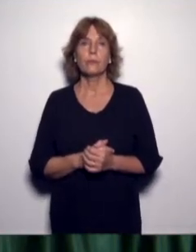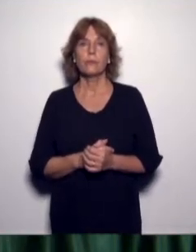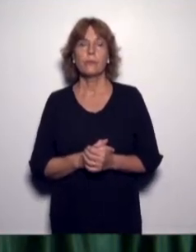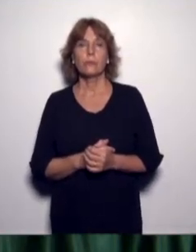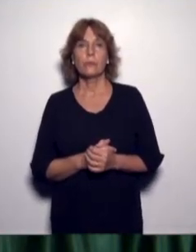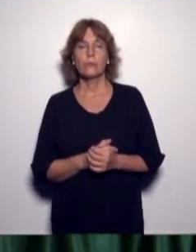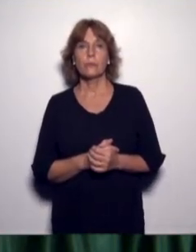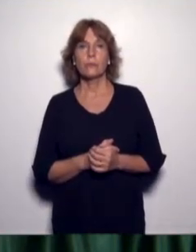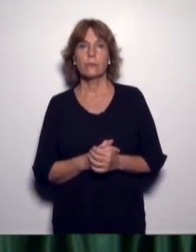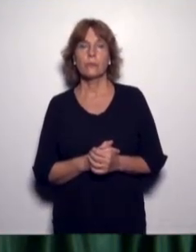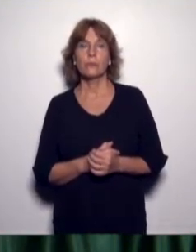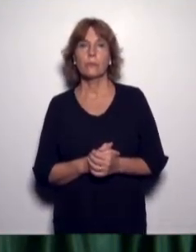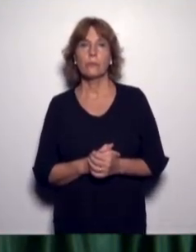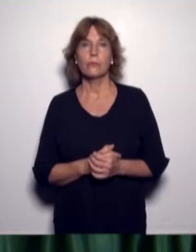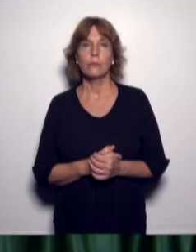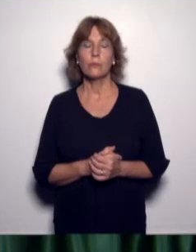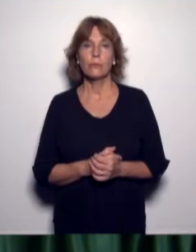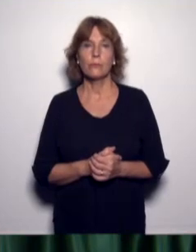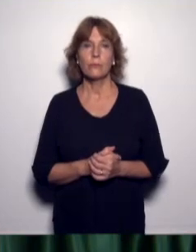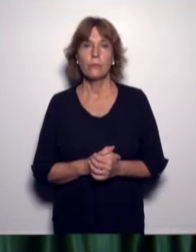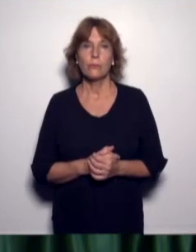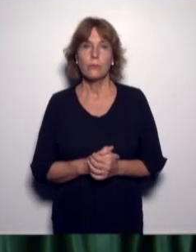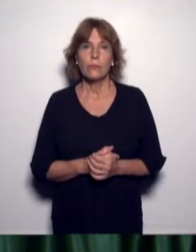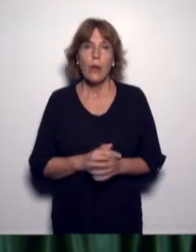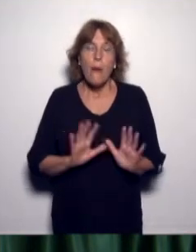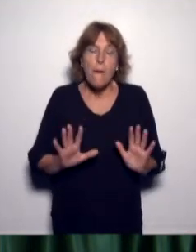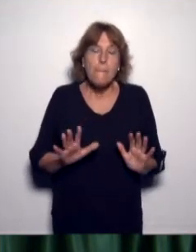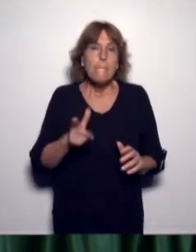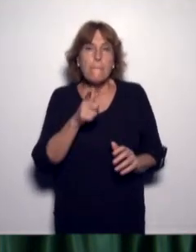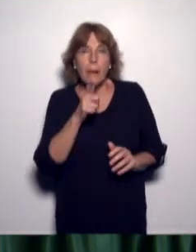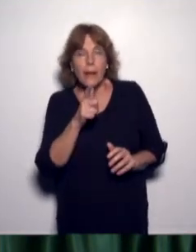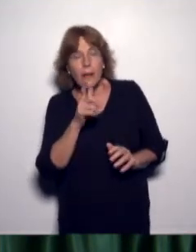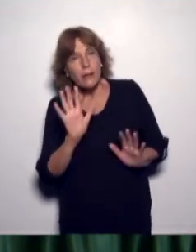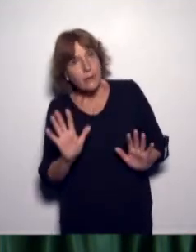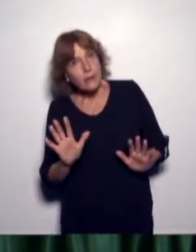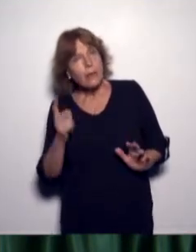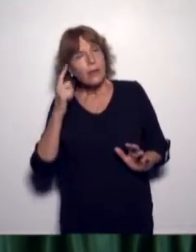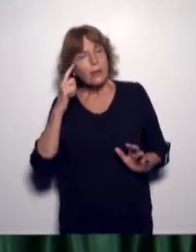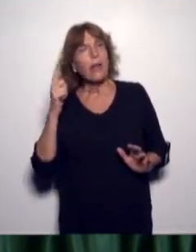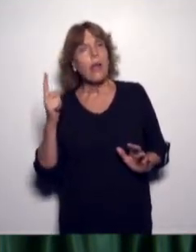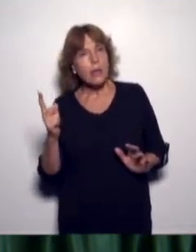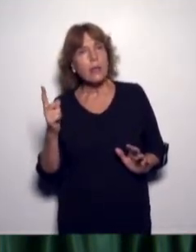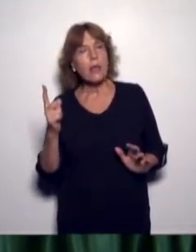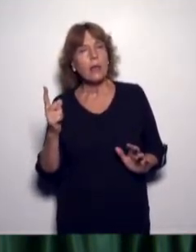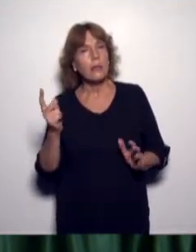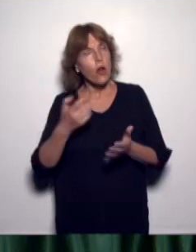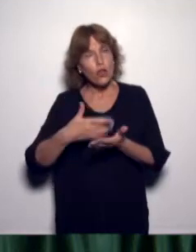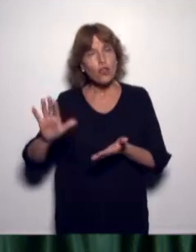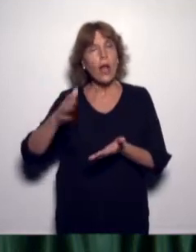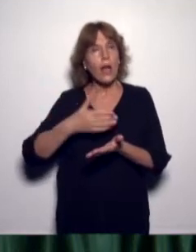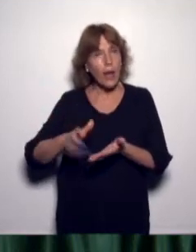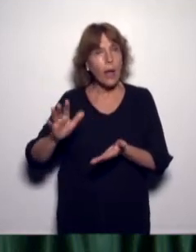¿no? Inclusive se creía, y por esto también la